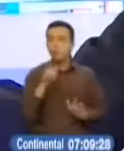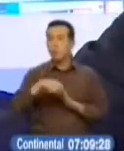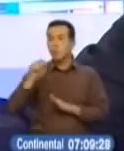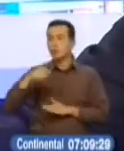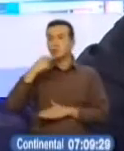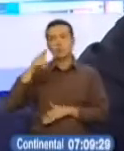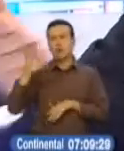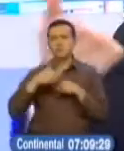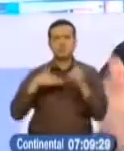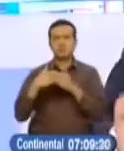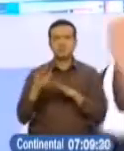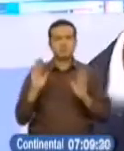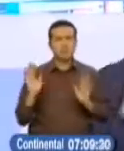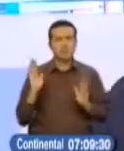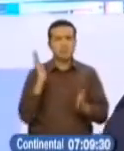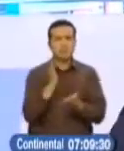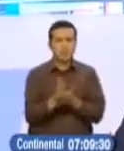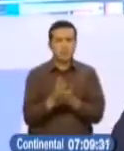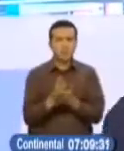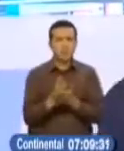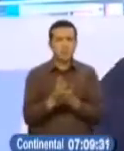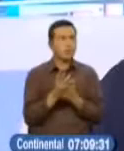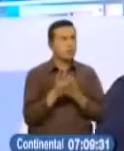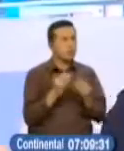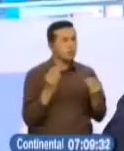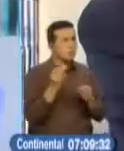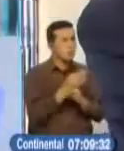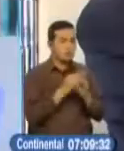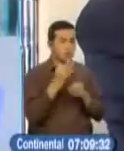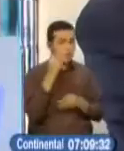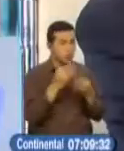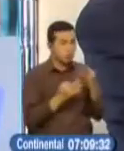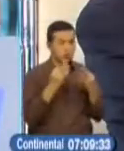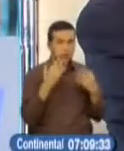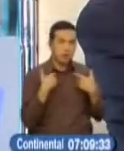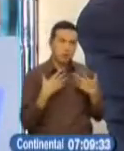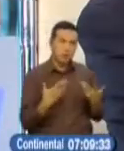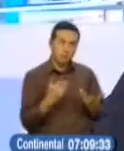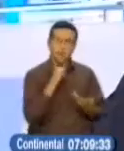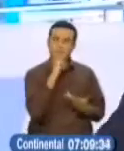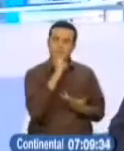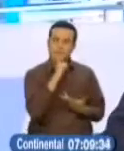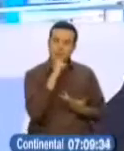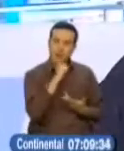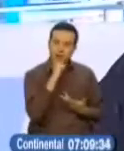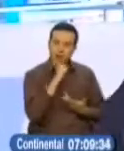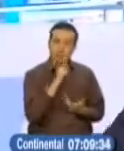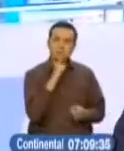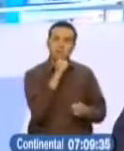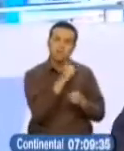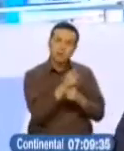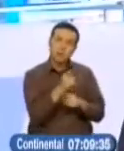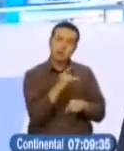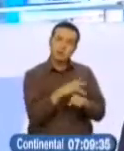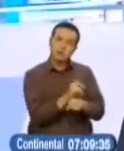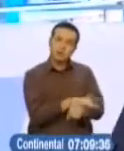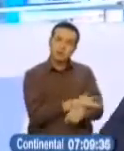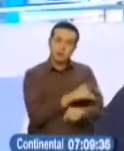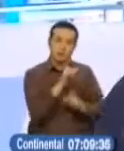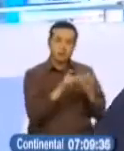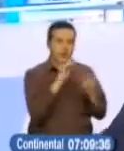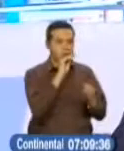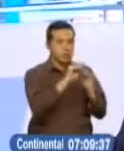dice, esto no importa, y se tumba la multa. Entonces, no está funcionando. Necesitamos una conciencia de la